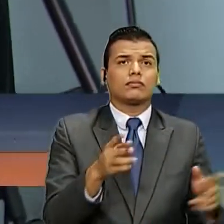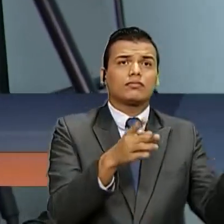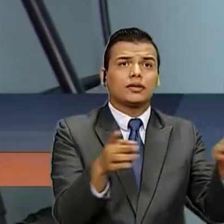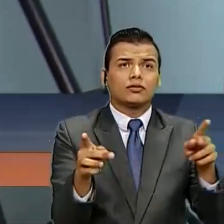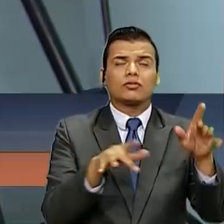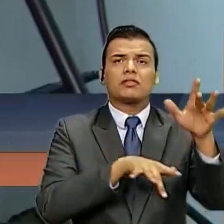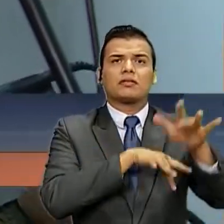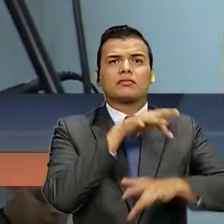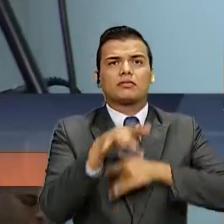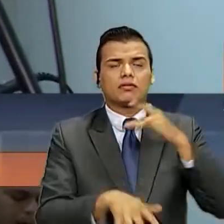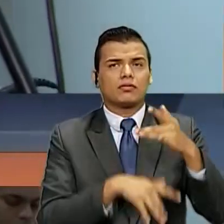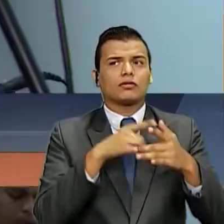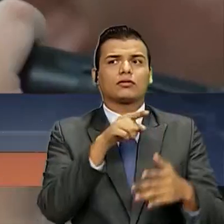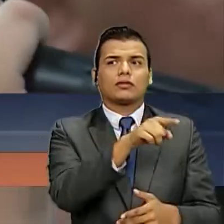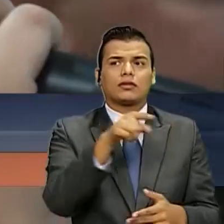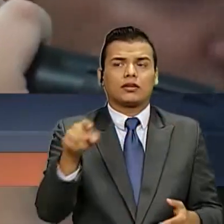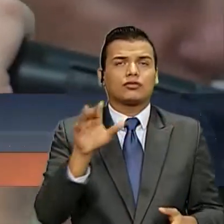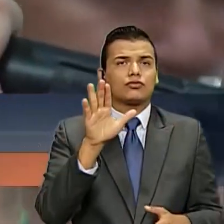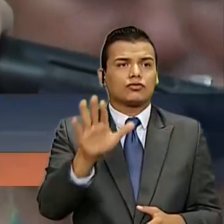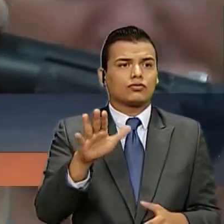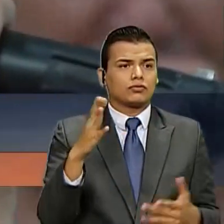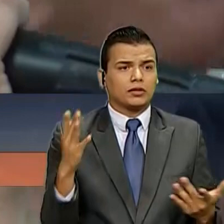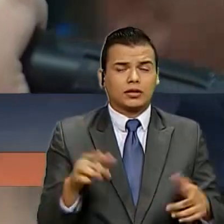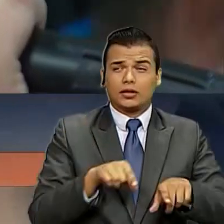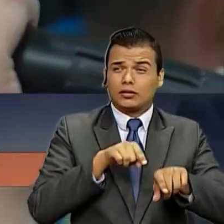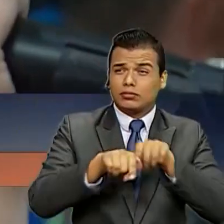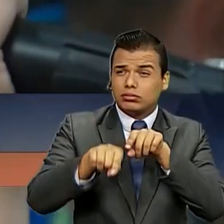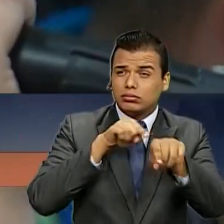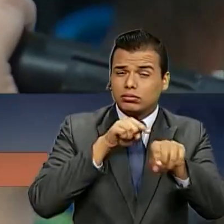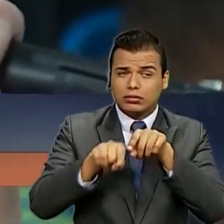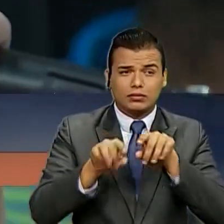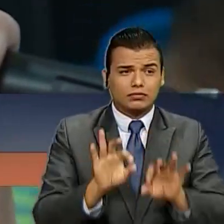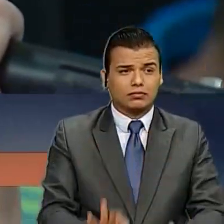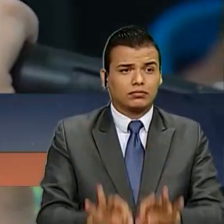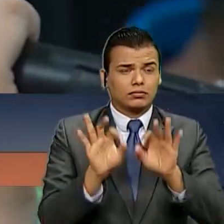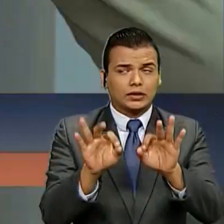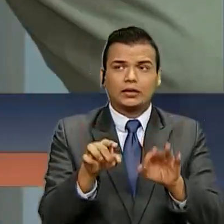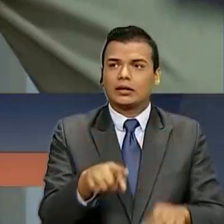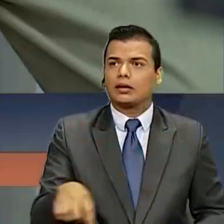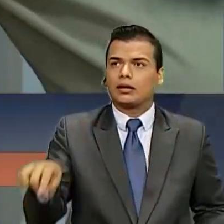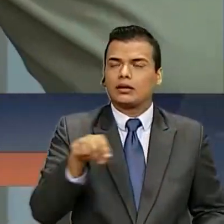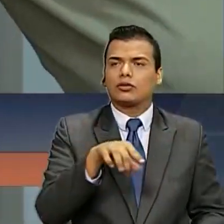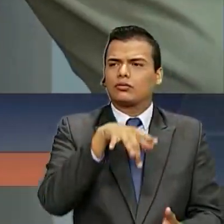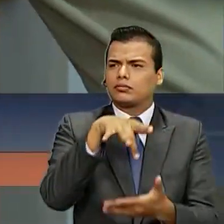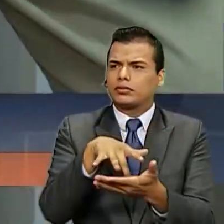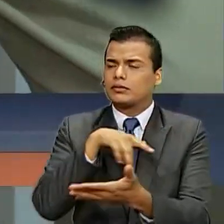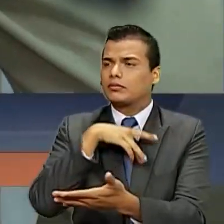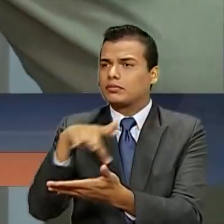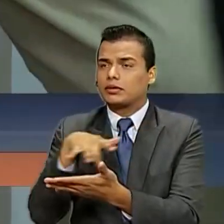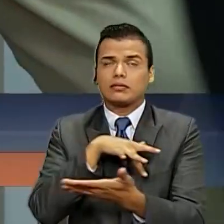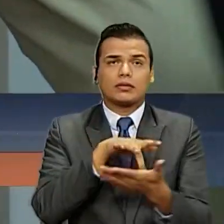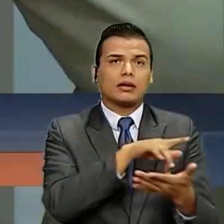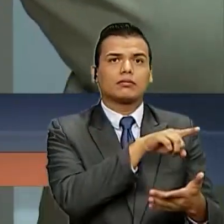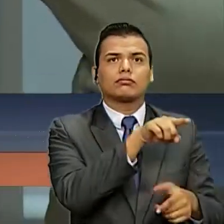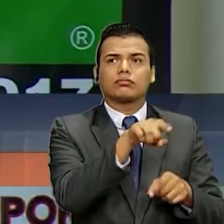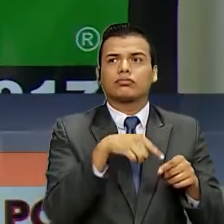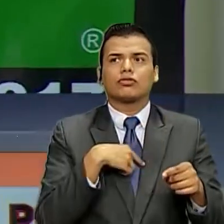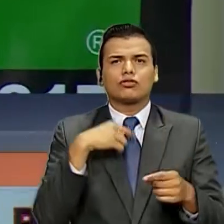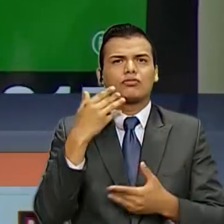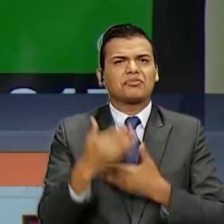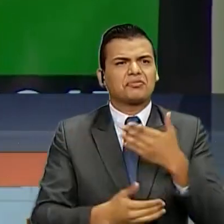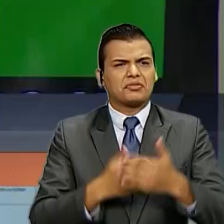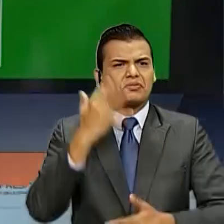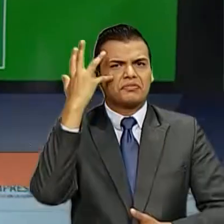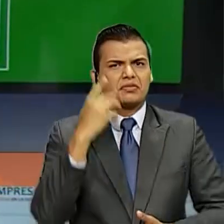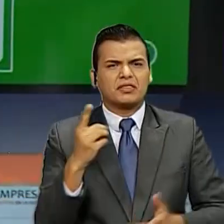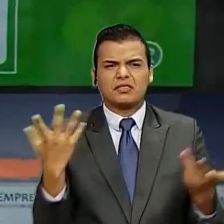personas, de las edades que se puedan disfrutar la feria, tengan su espacio reservado y tengan un quehacer en el día a día de la feria,